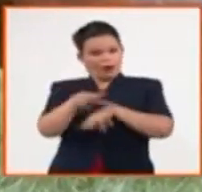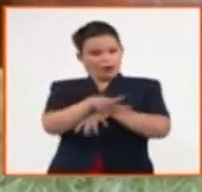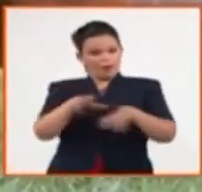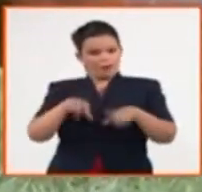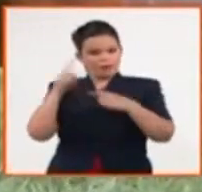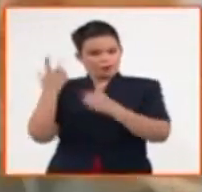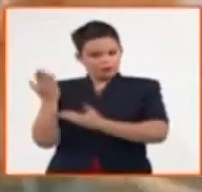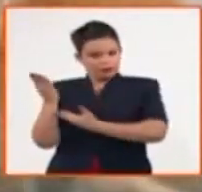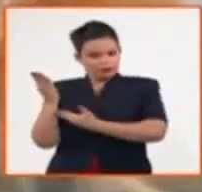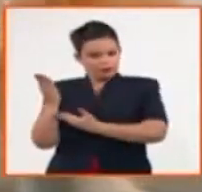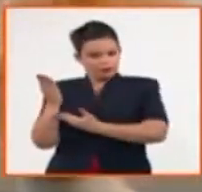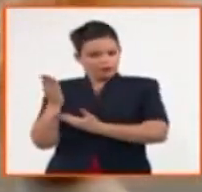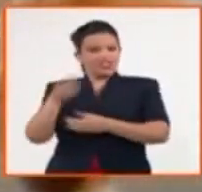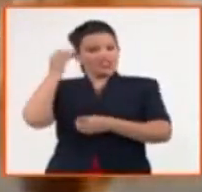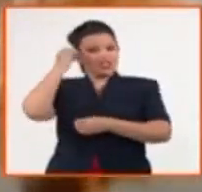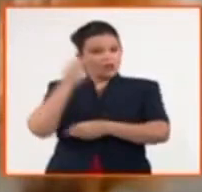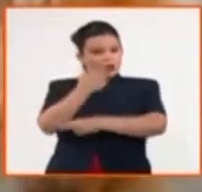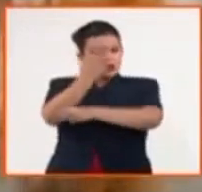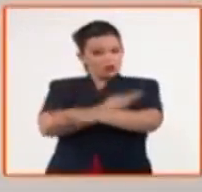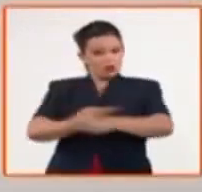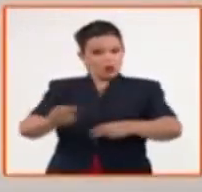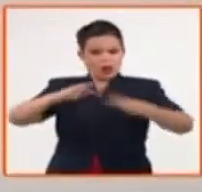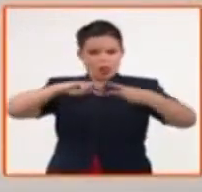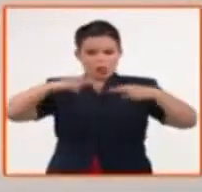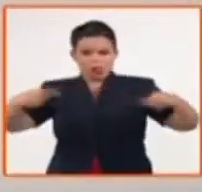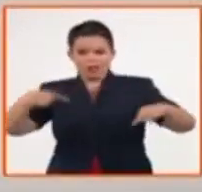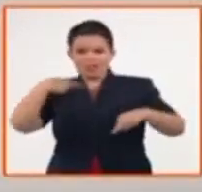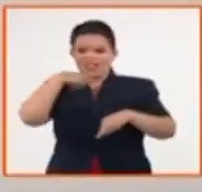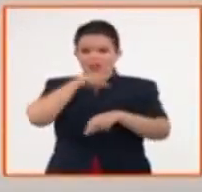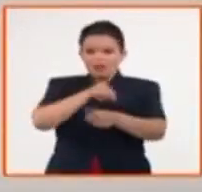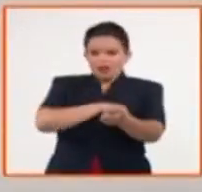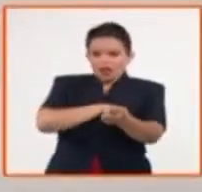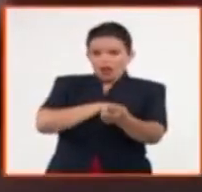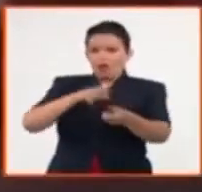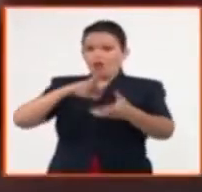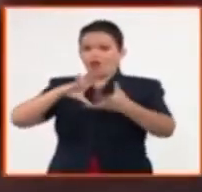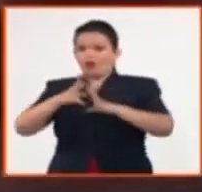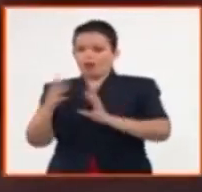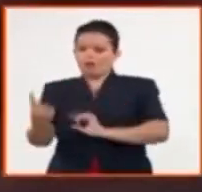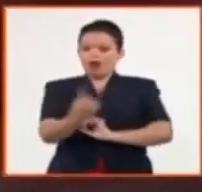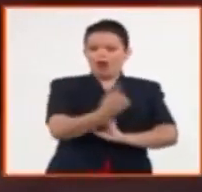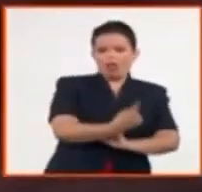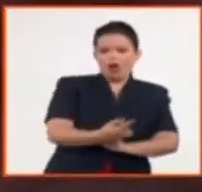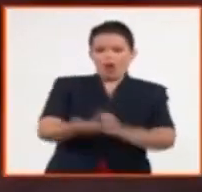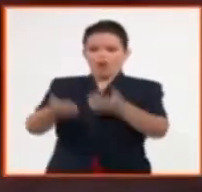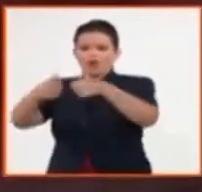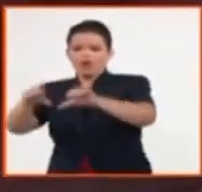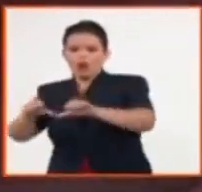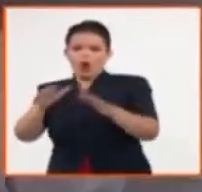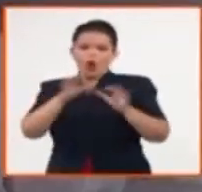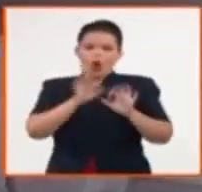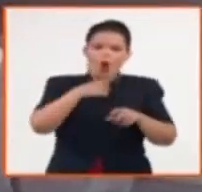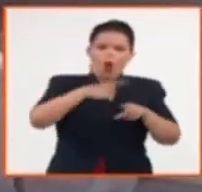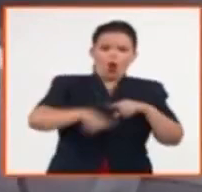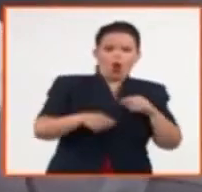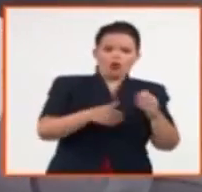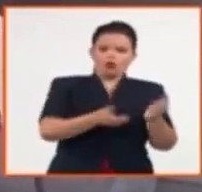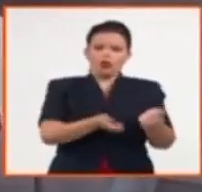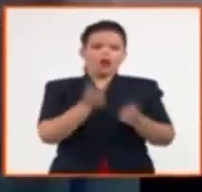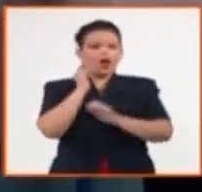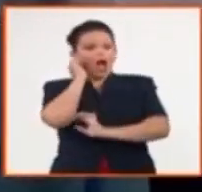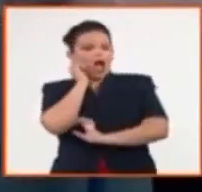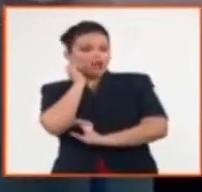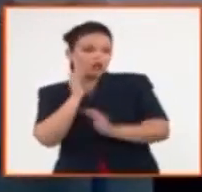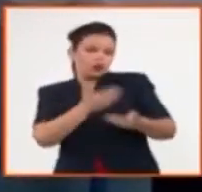son adorables, los pequinés malcriados y las vacunas de proteínas son muy seguras. Yo lo sé, tú lo